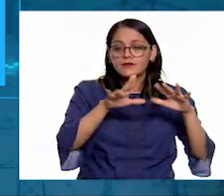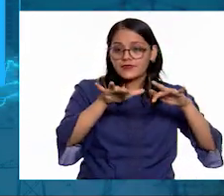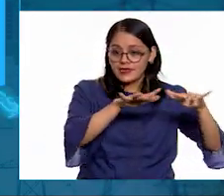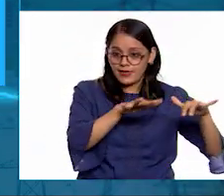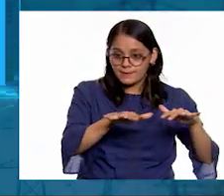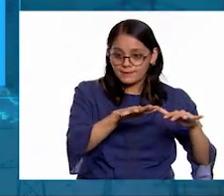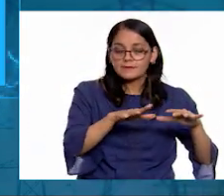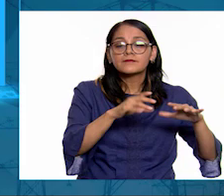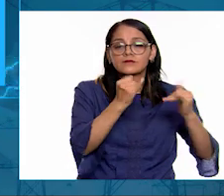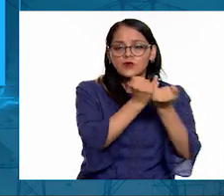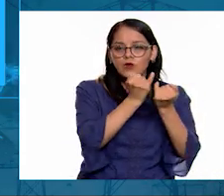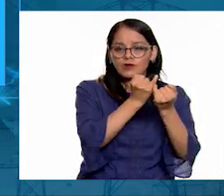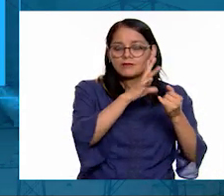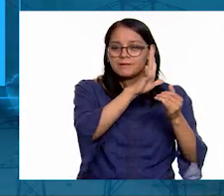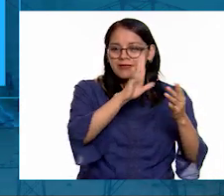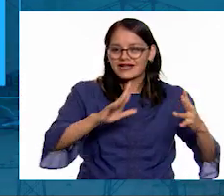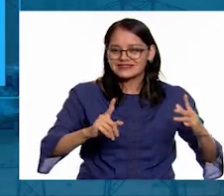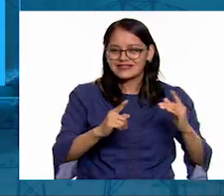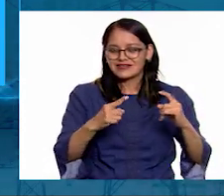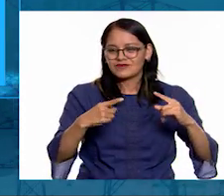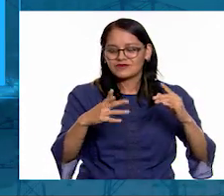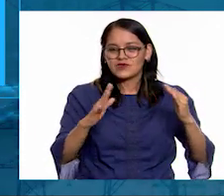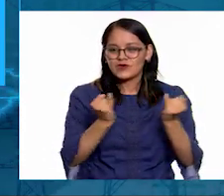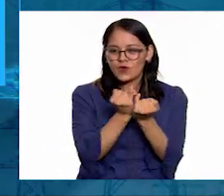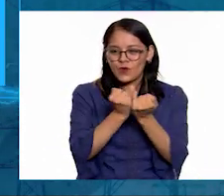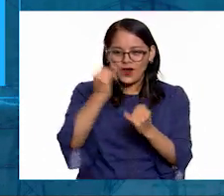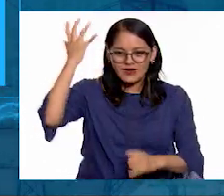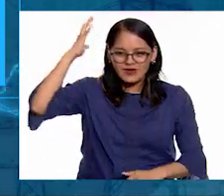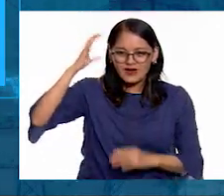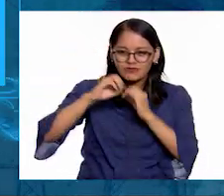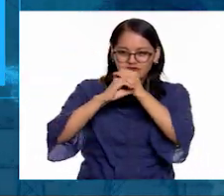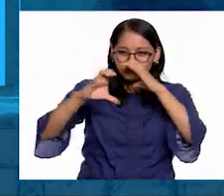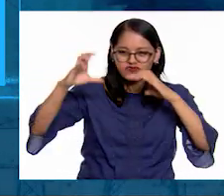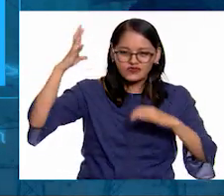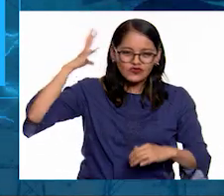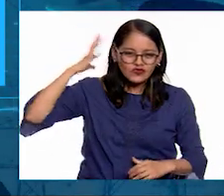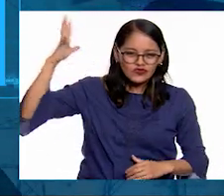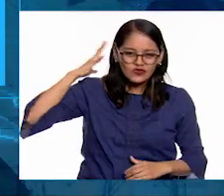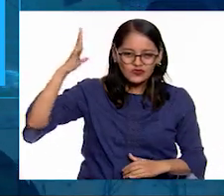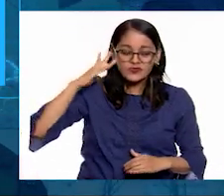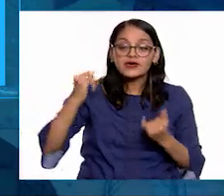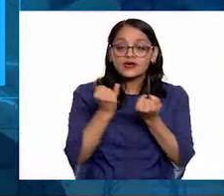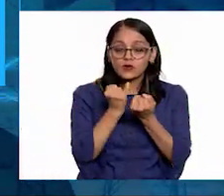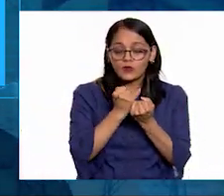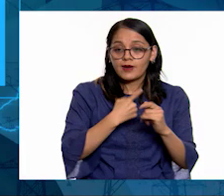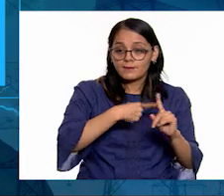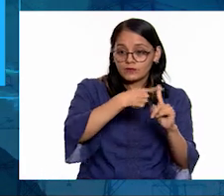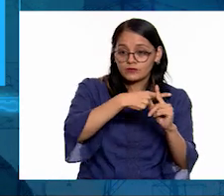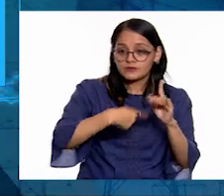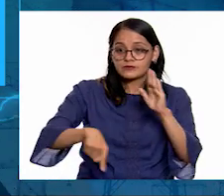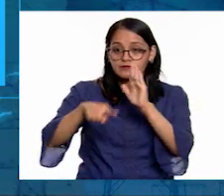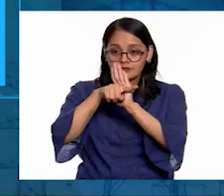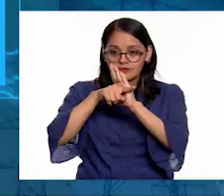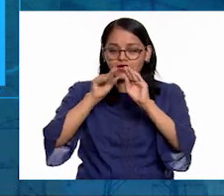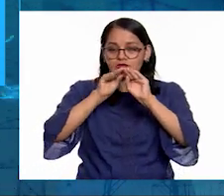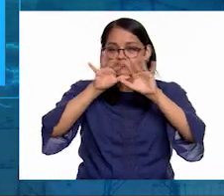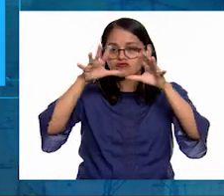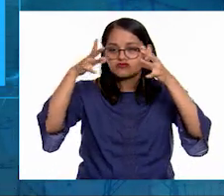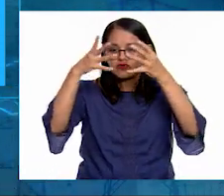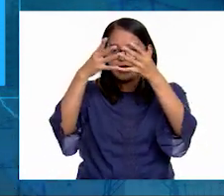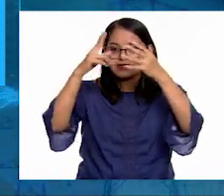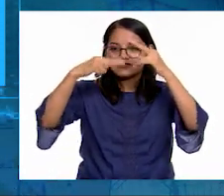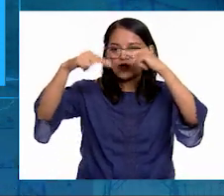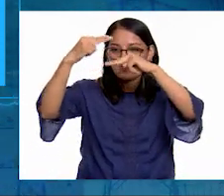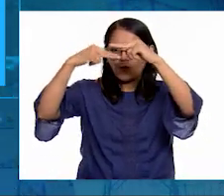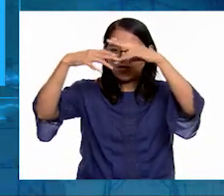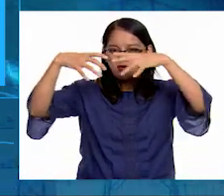si frotáramos el globo contra nuestro cabello y las cargas positivas y negativas se distribuyen en toda la nube.